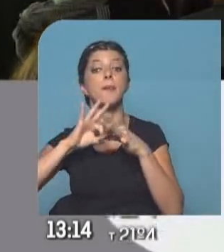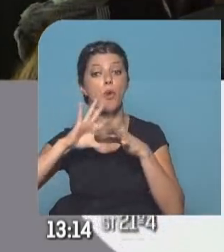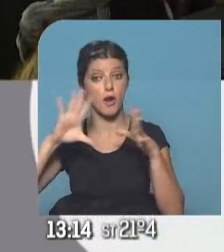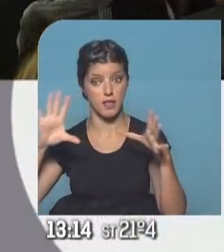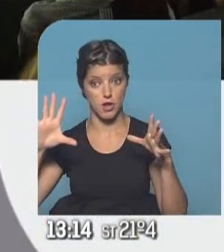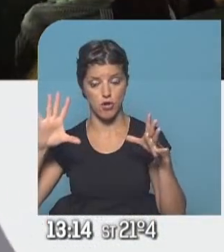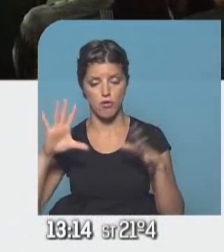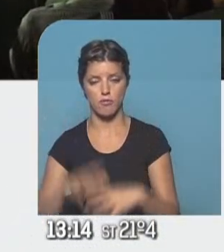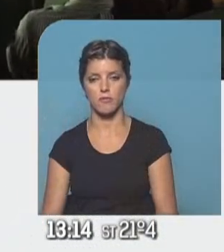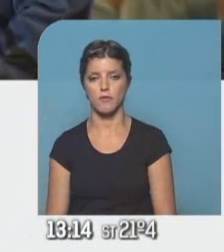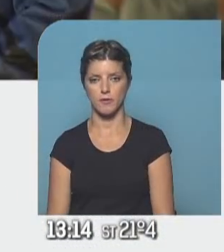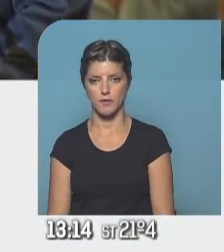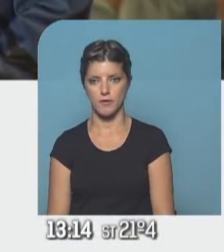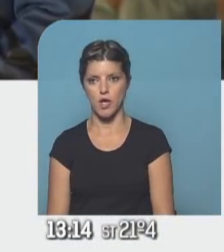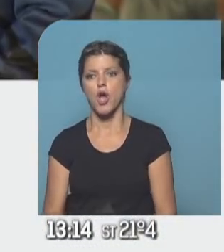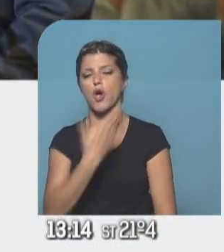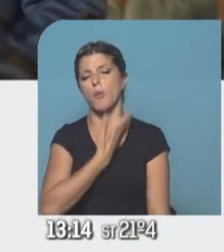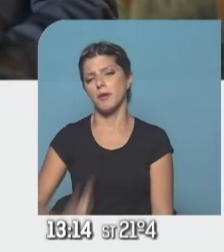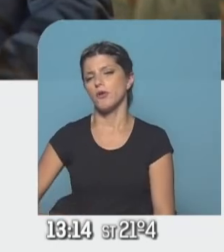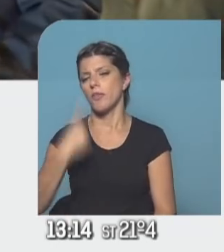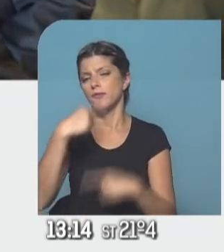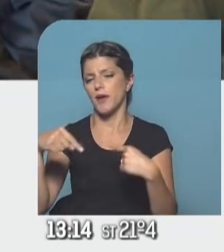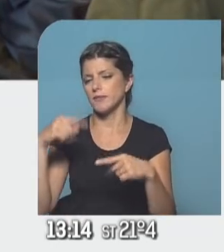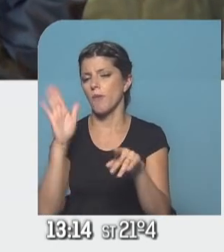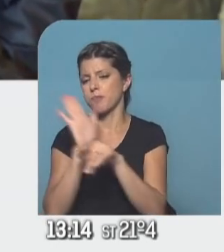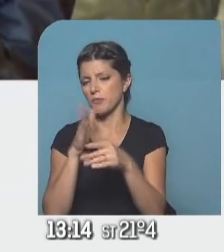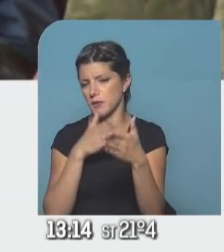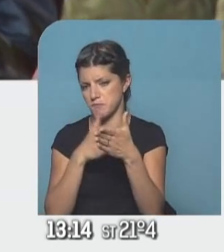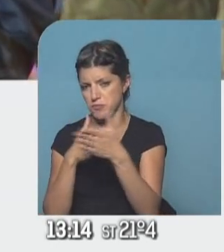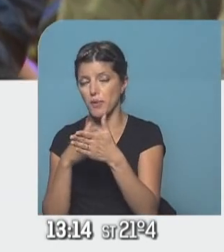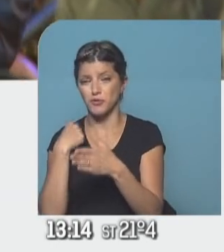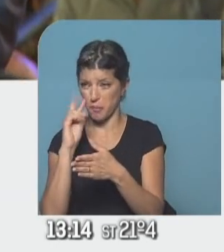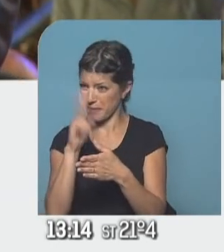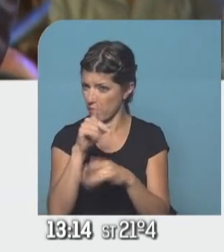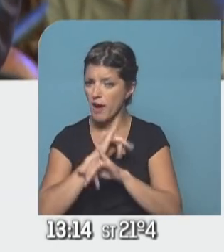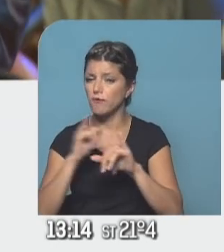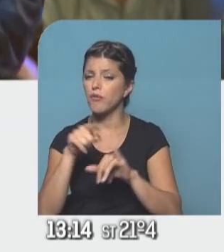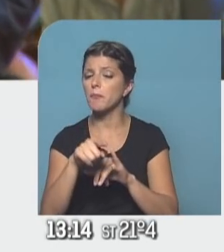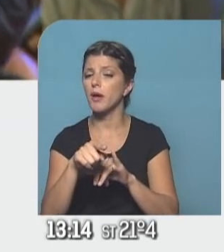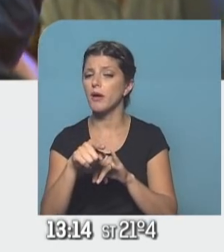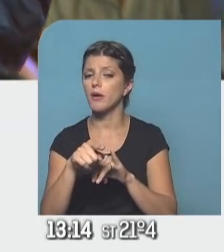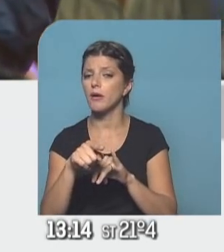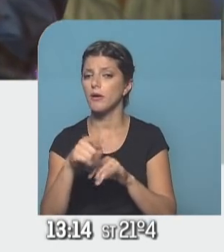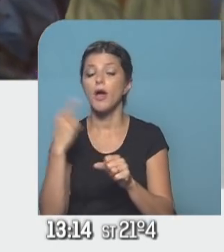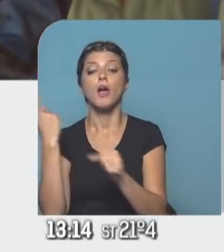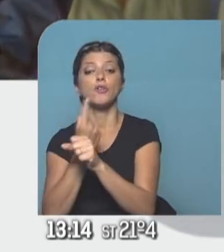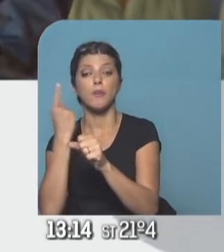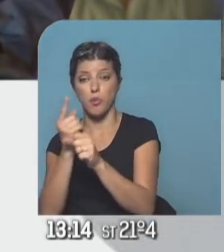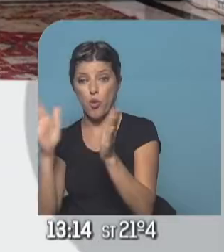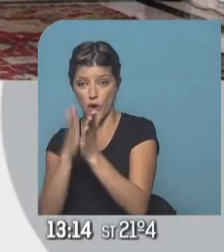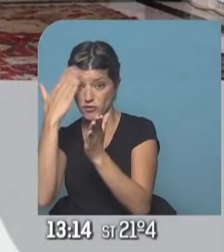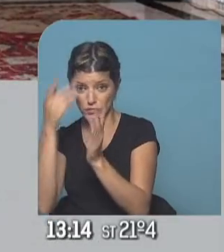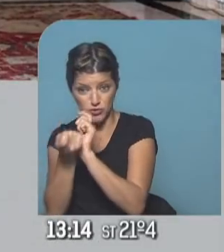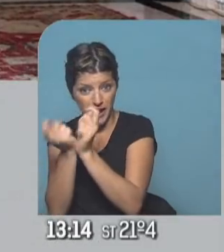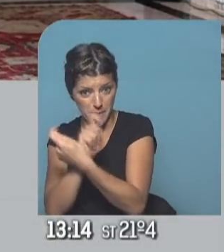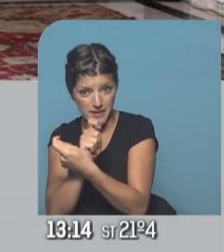un condicionamiento para todos los gobiernos, ¿no? Inclusive estábamos viendo en el informe, ni siquiera se pudo reformar la Carta Magna que